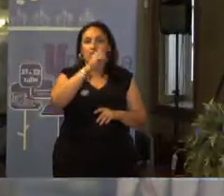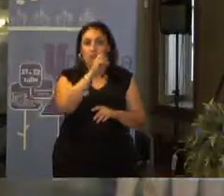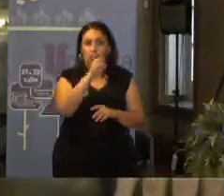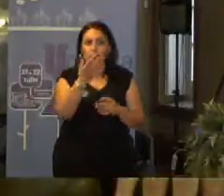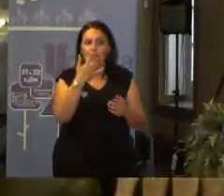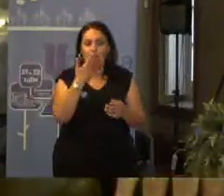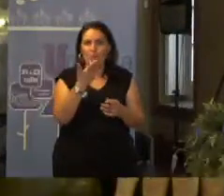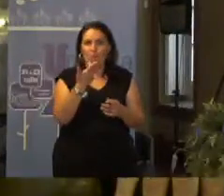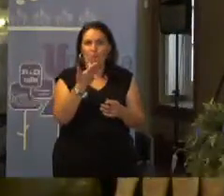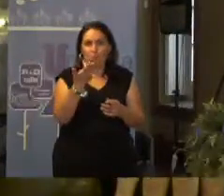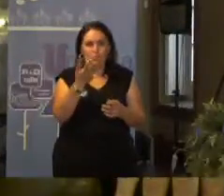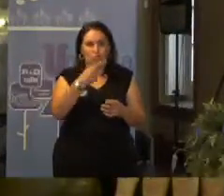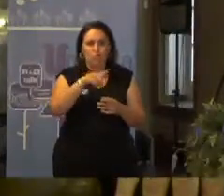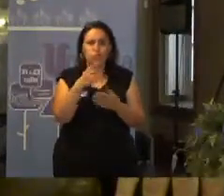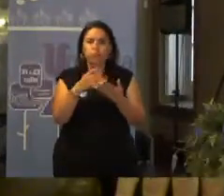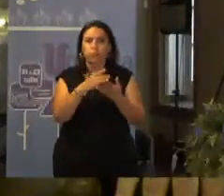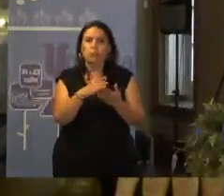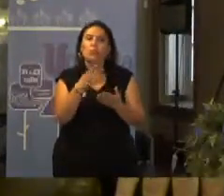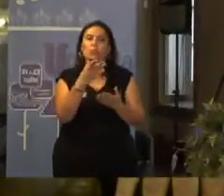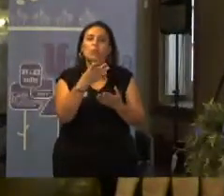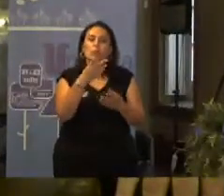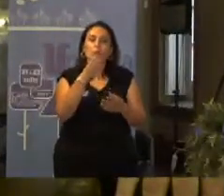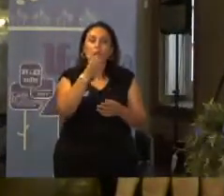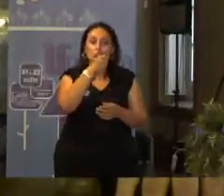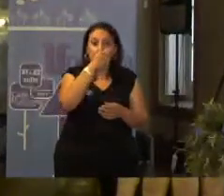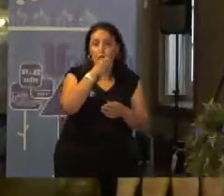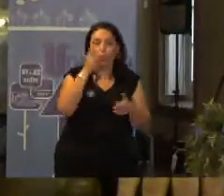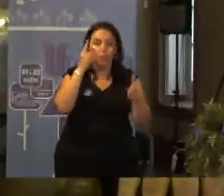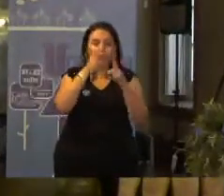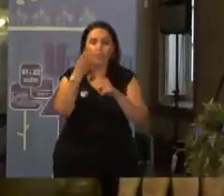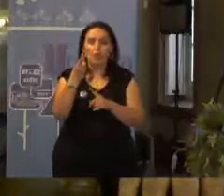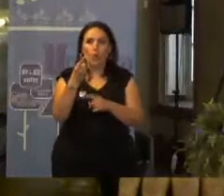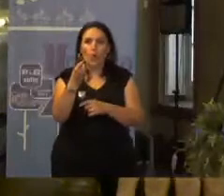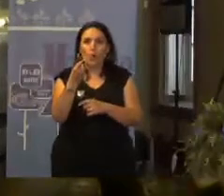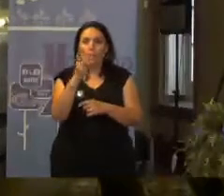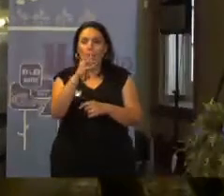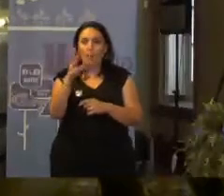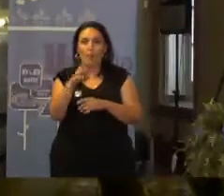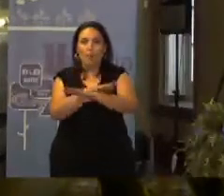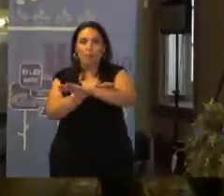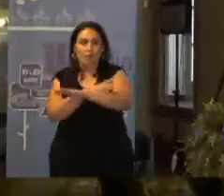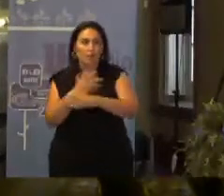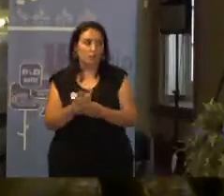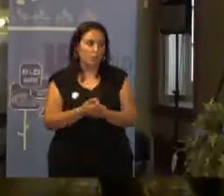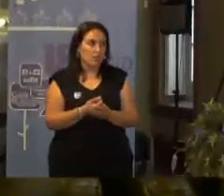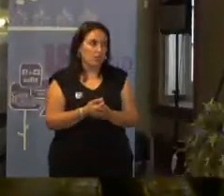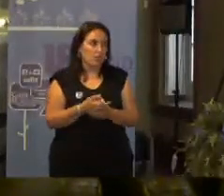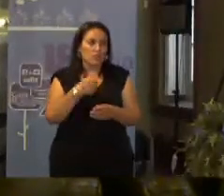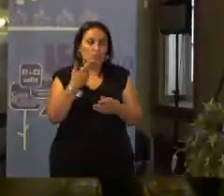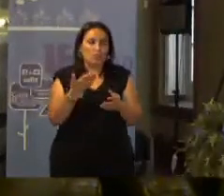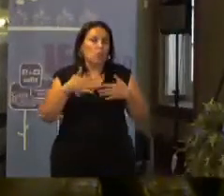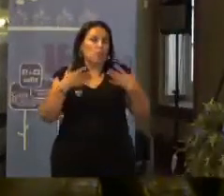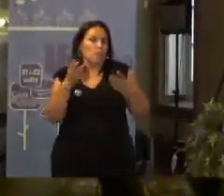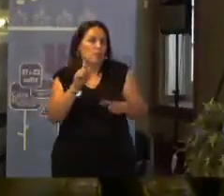precisamente para que gobernase o PP, e no que o BNG no seu momento tivo un papel, que foi unha situación complexa que tampouco vou entrar, pero